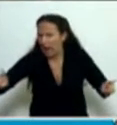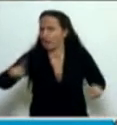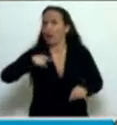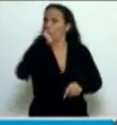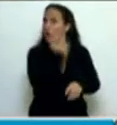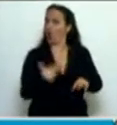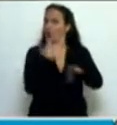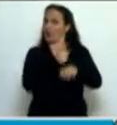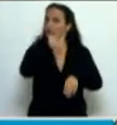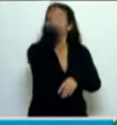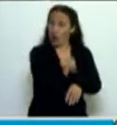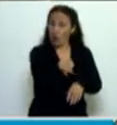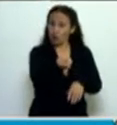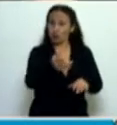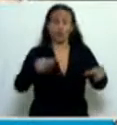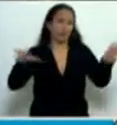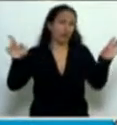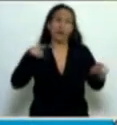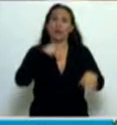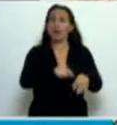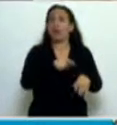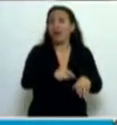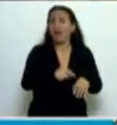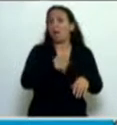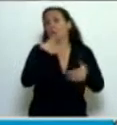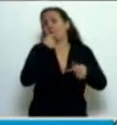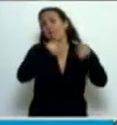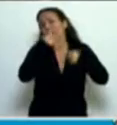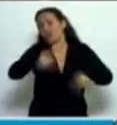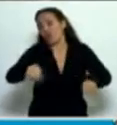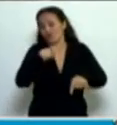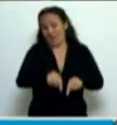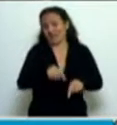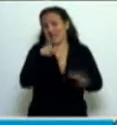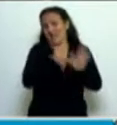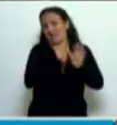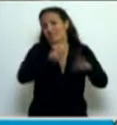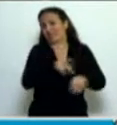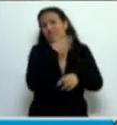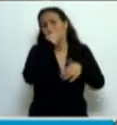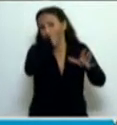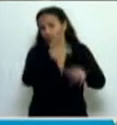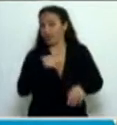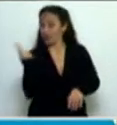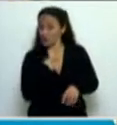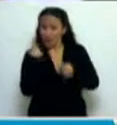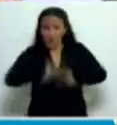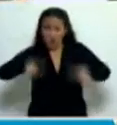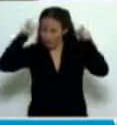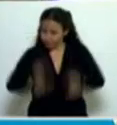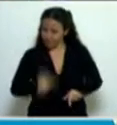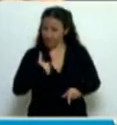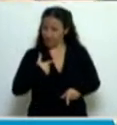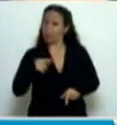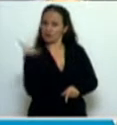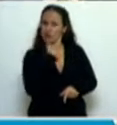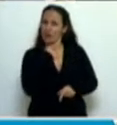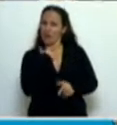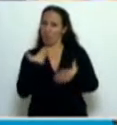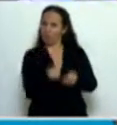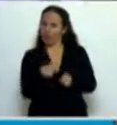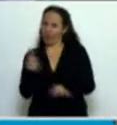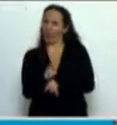Daniel Scioli va a ser el próximo presidente y nosotros seguimos siendo la primera minoría. Pero si por esa alguna razón esotérica gana